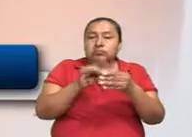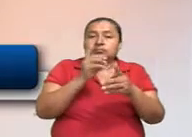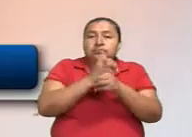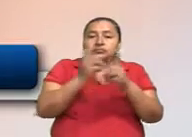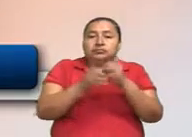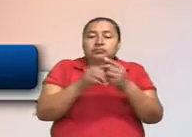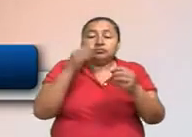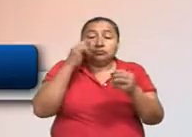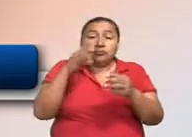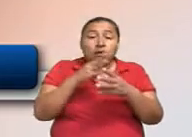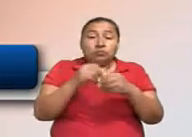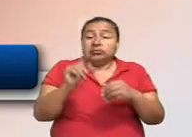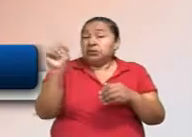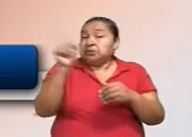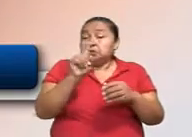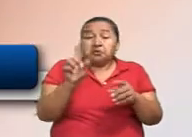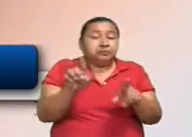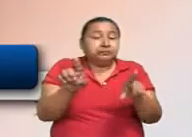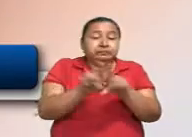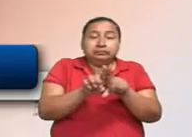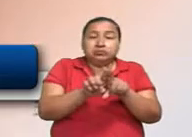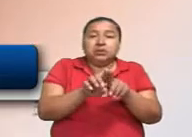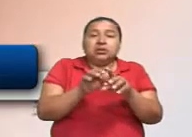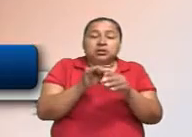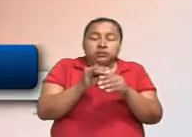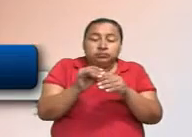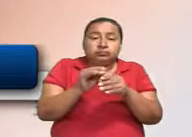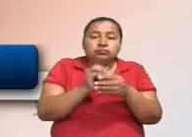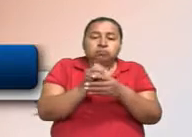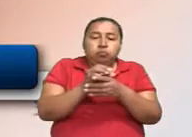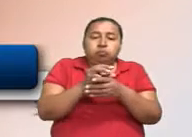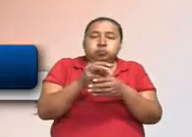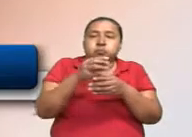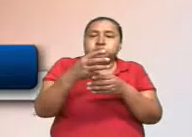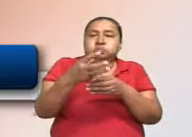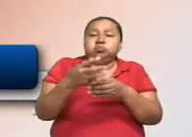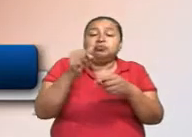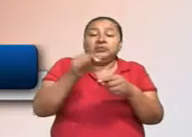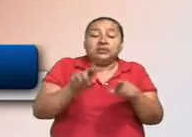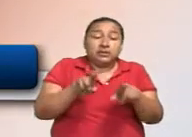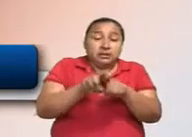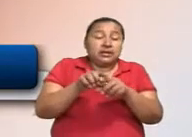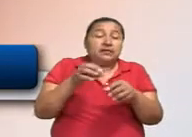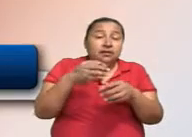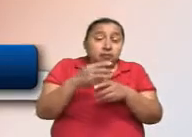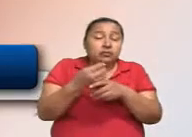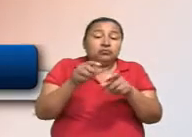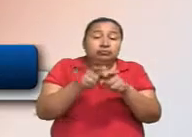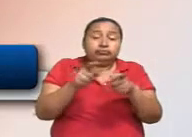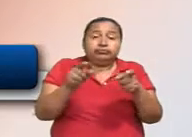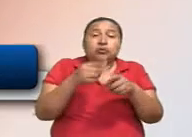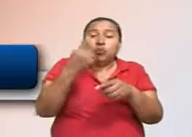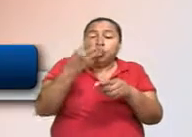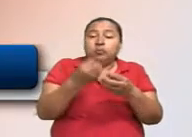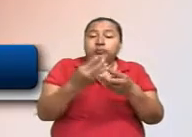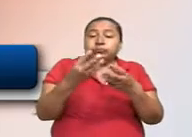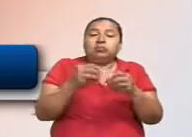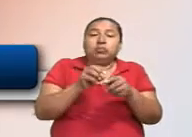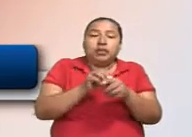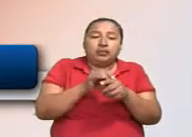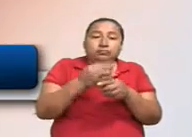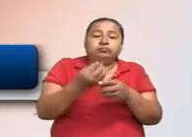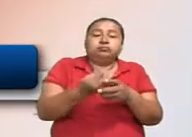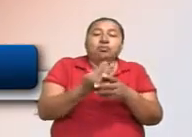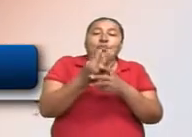asomarse ahí. Entonces, si él no se cierra, queda permeable ese canal. Si queda permeable, probablemente uno de los testículos pueda subir hacia